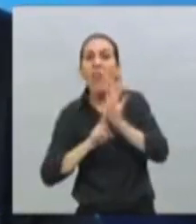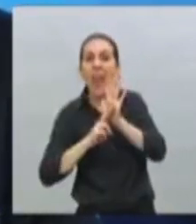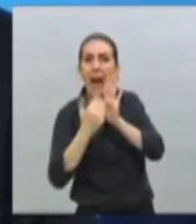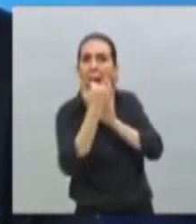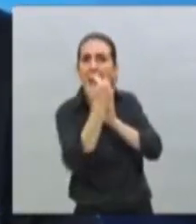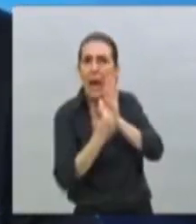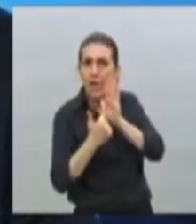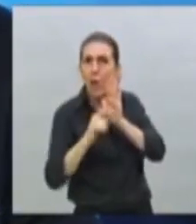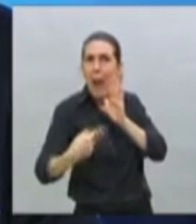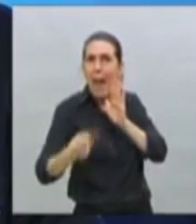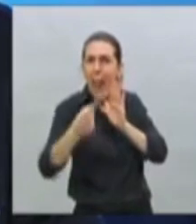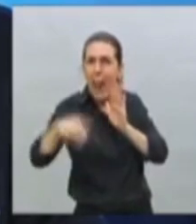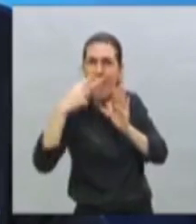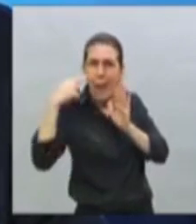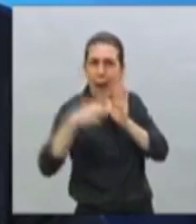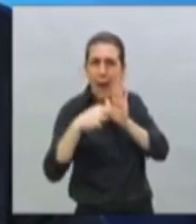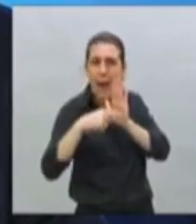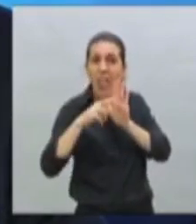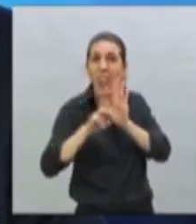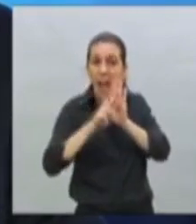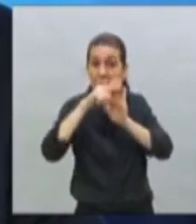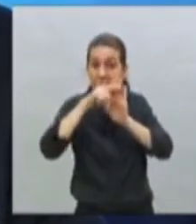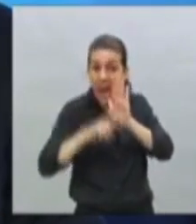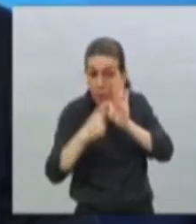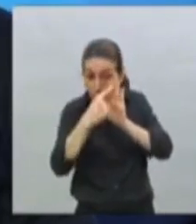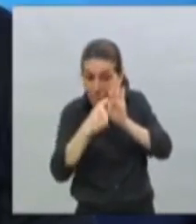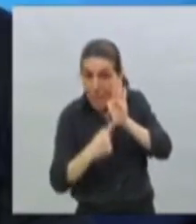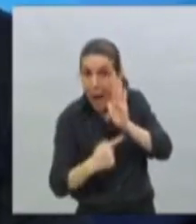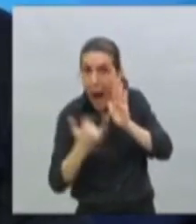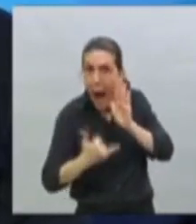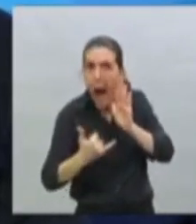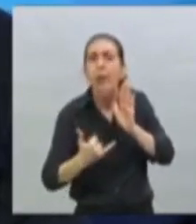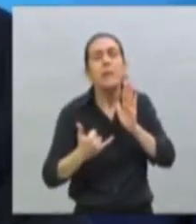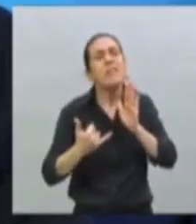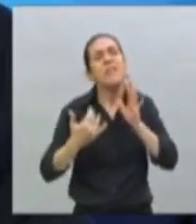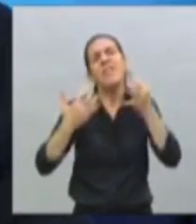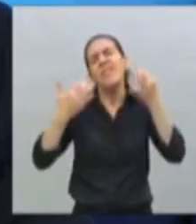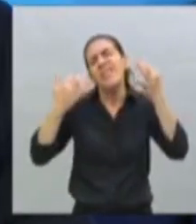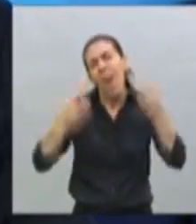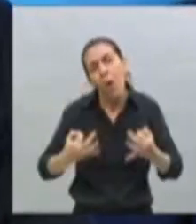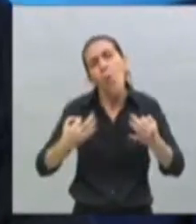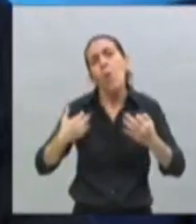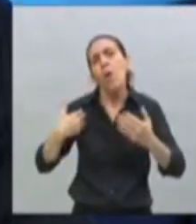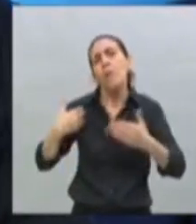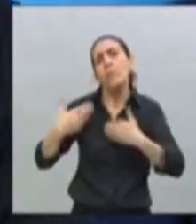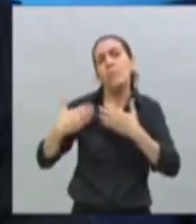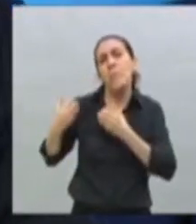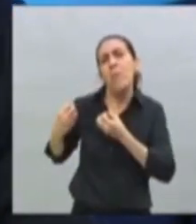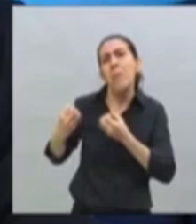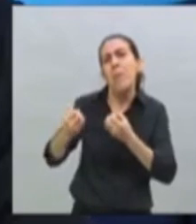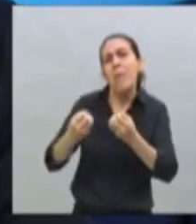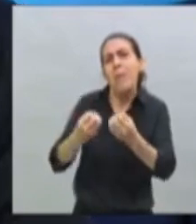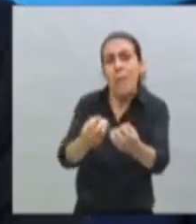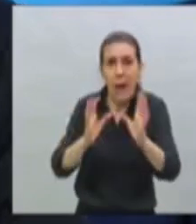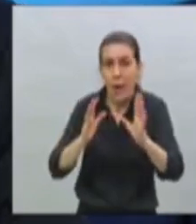conocerán mañana, seguramente vamos a poder seguir caminando este tiempo como lo estamos haciendo.